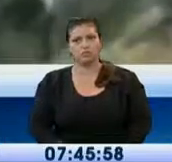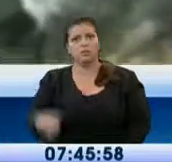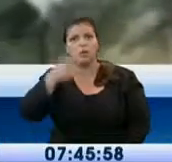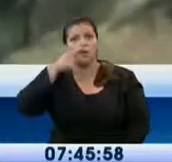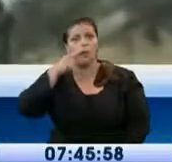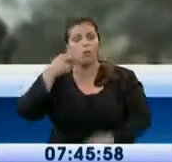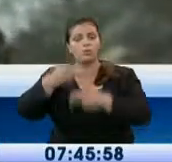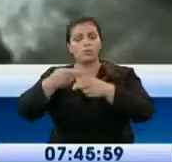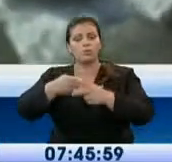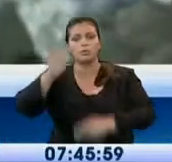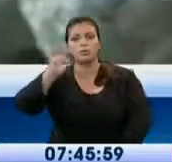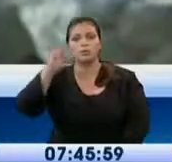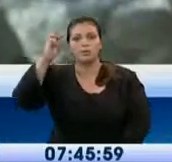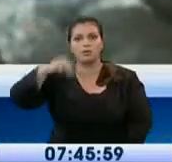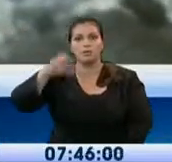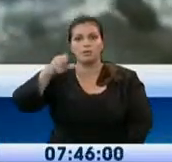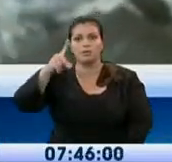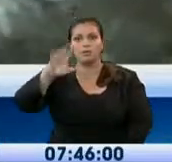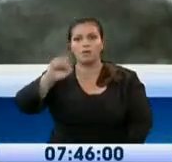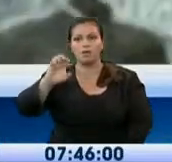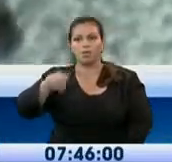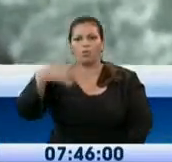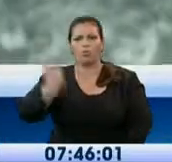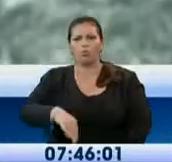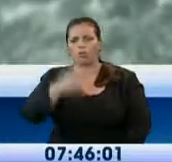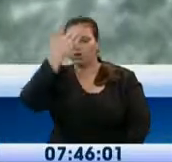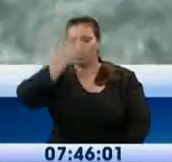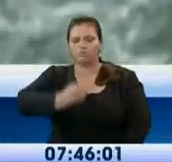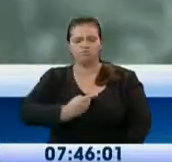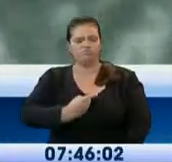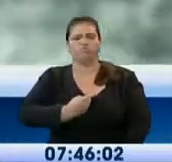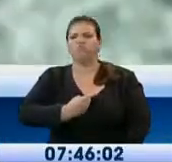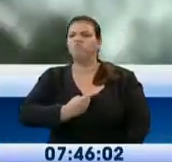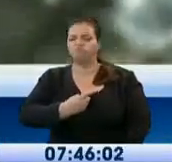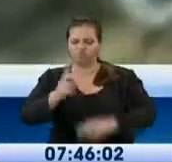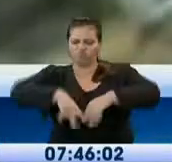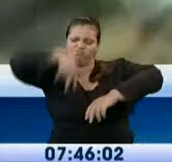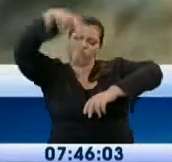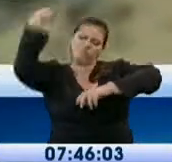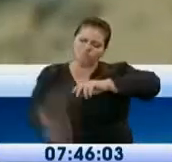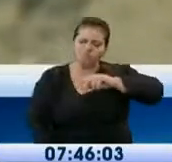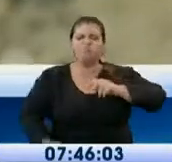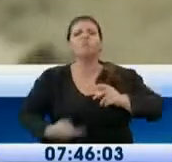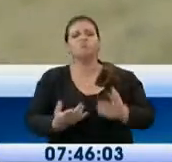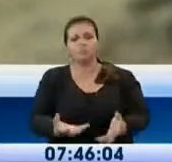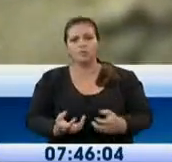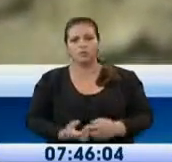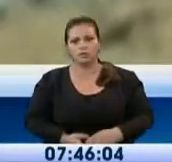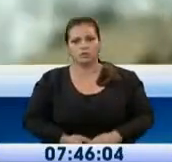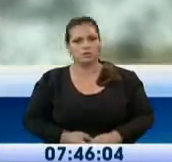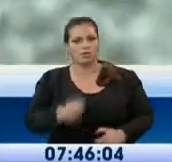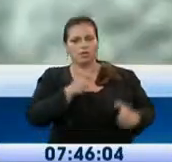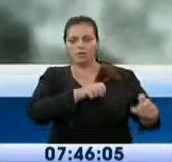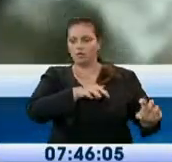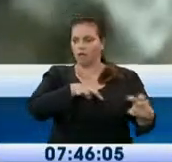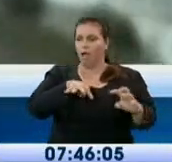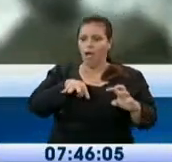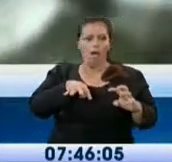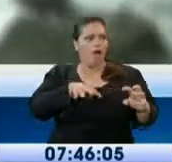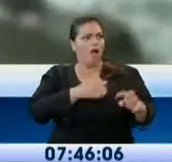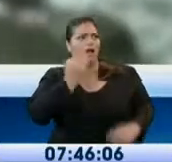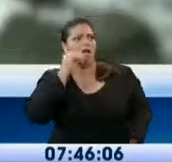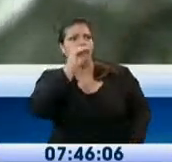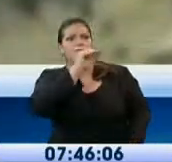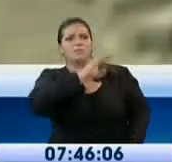Barranca con la intención de lanzarse a los peñascos. Los pobladores rápidamente alertaron a la policía sobre sus